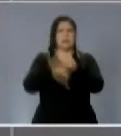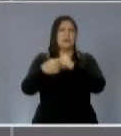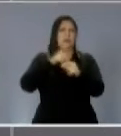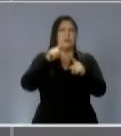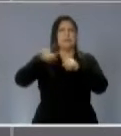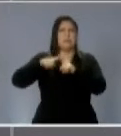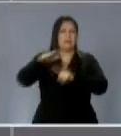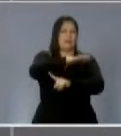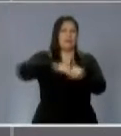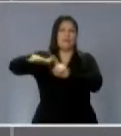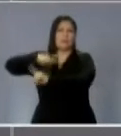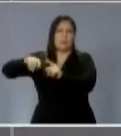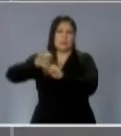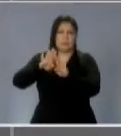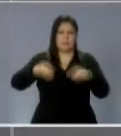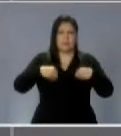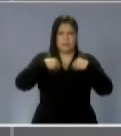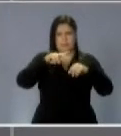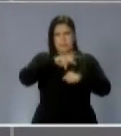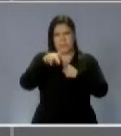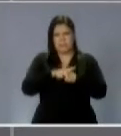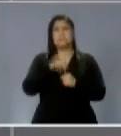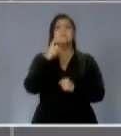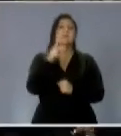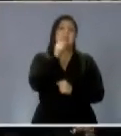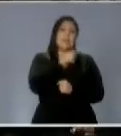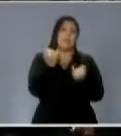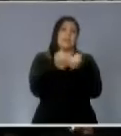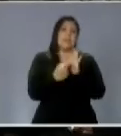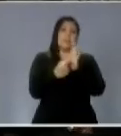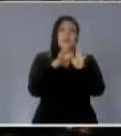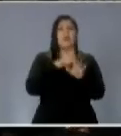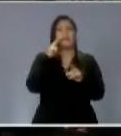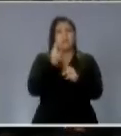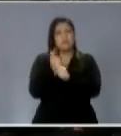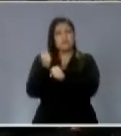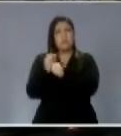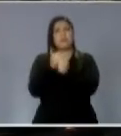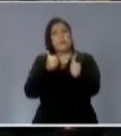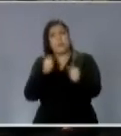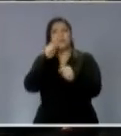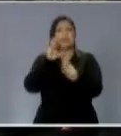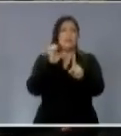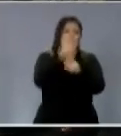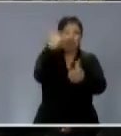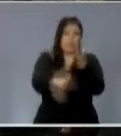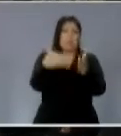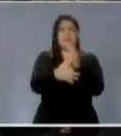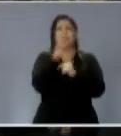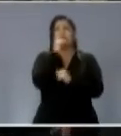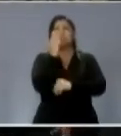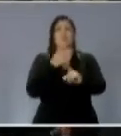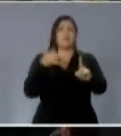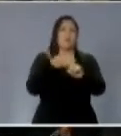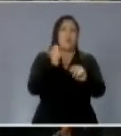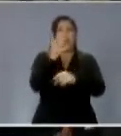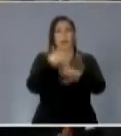que corresponden a episodios republicanos. Con el patio principal de Palacio Nacional convertido en set de televisión, es